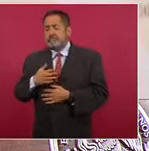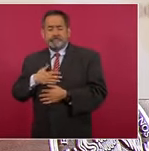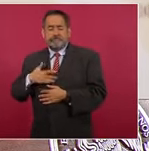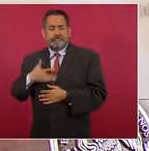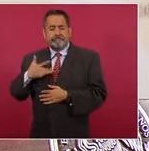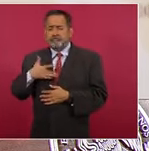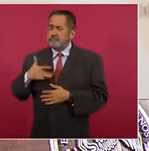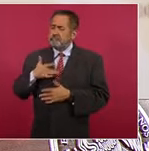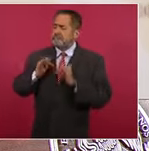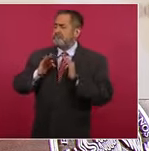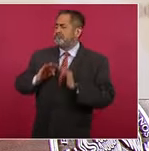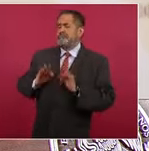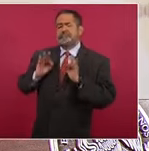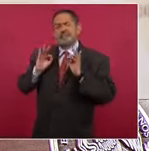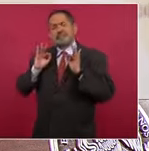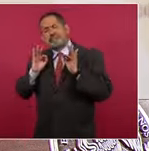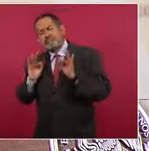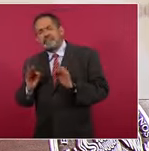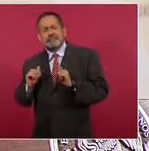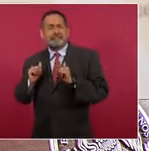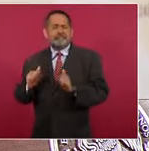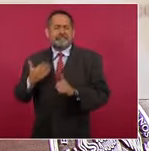muy satisfecho de ser